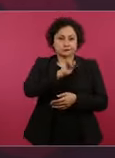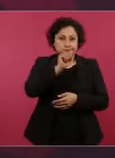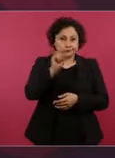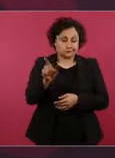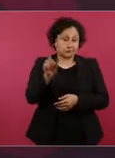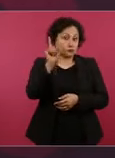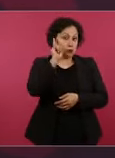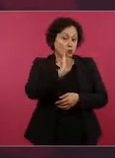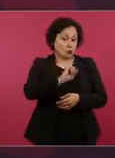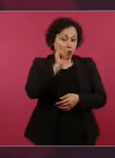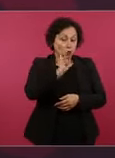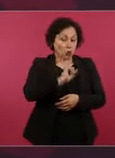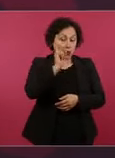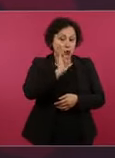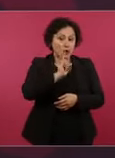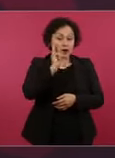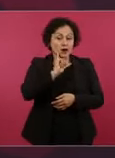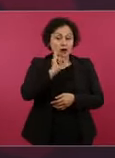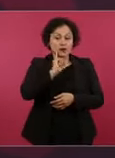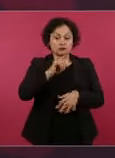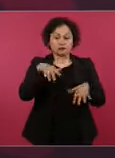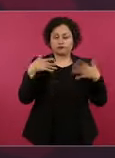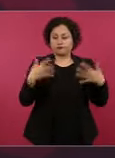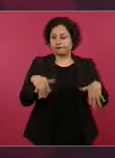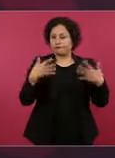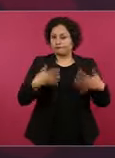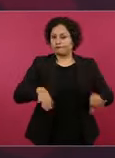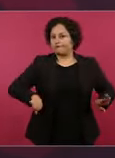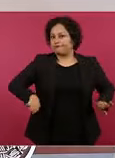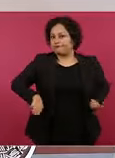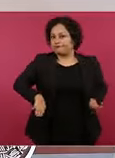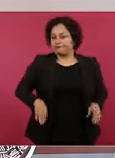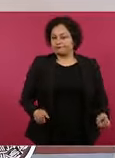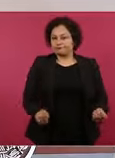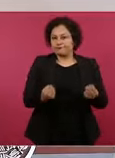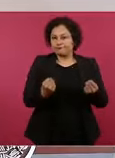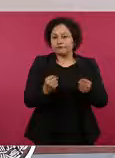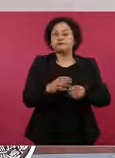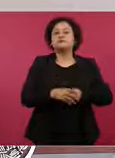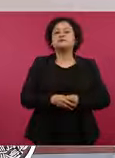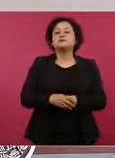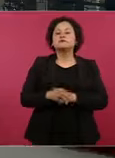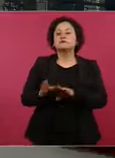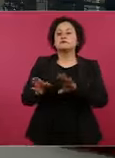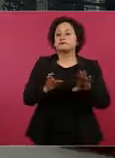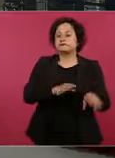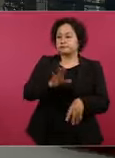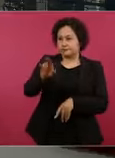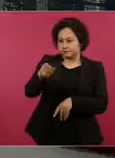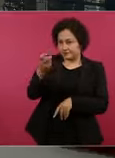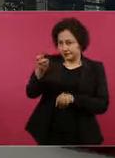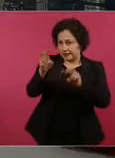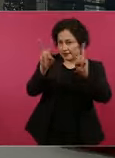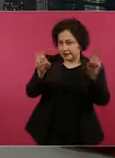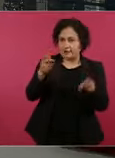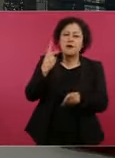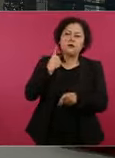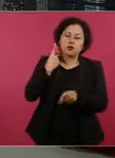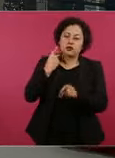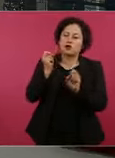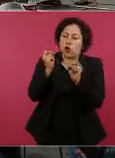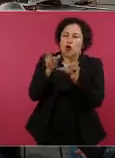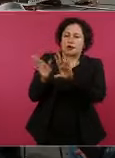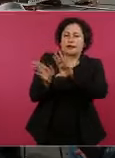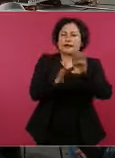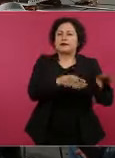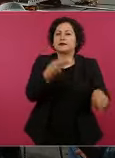con carácter, con más aplomo. Más allá del tema político, presidente, ¿se va a investigar el tema?